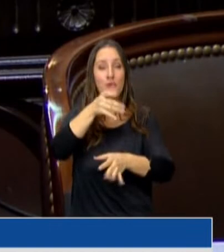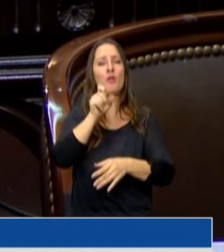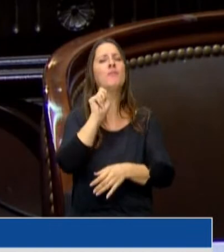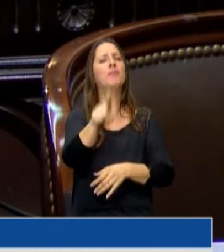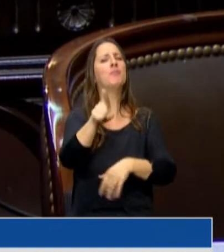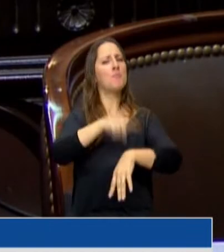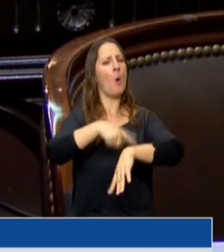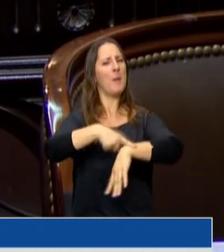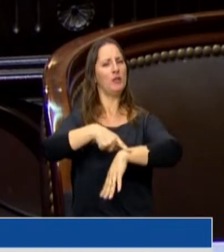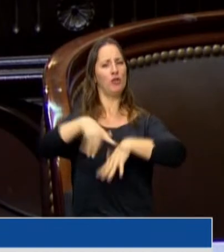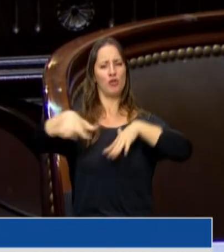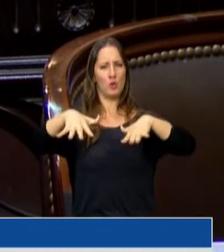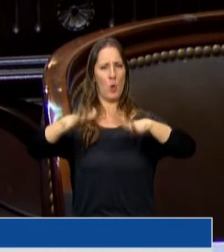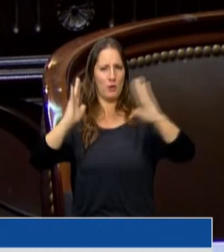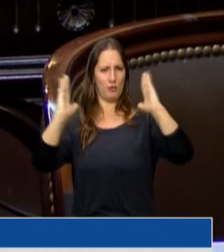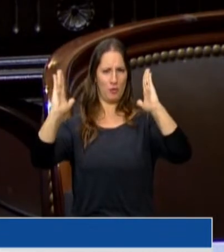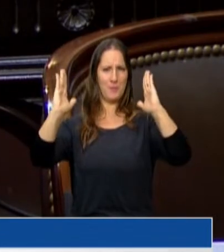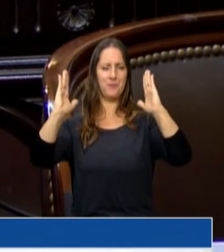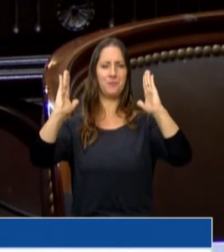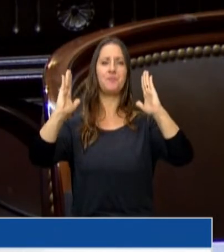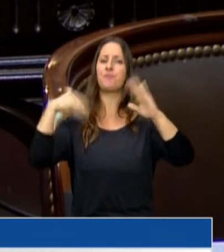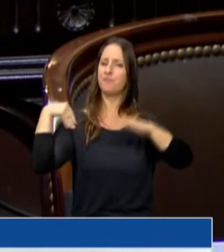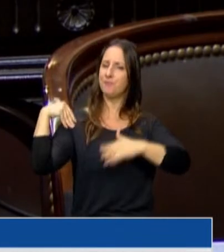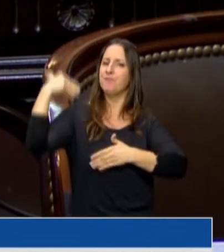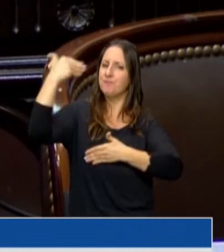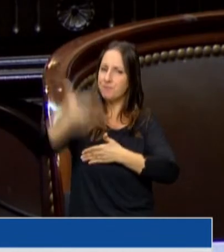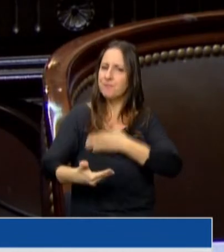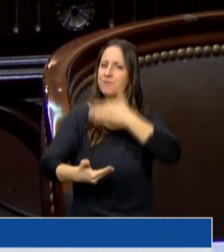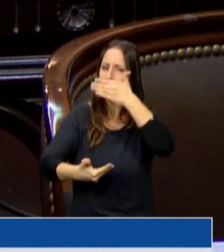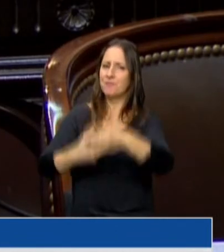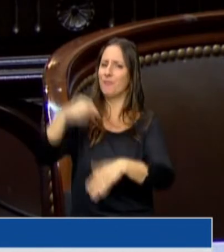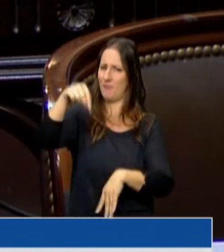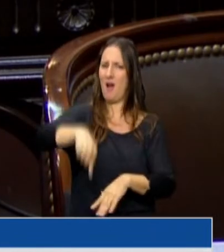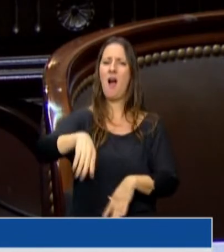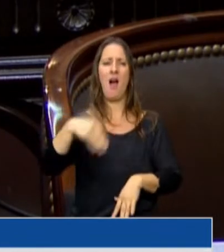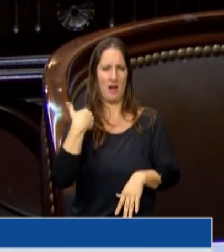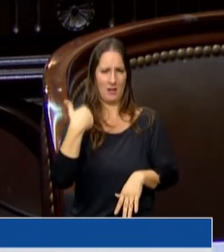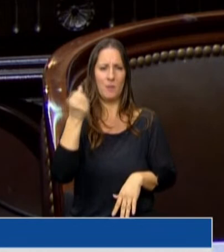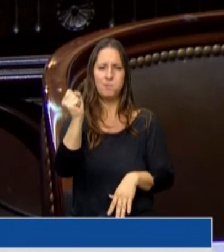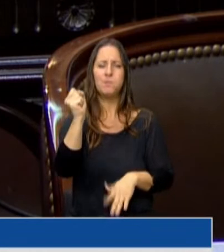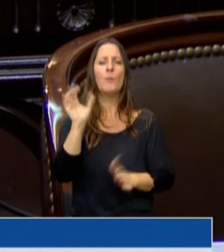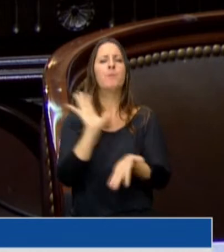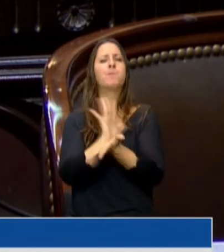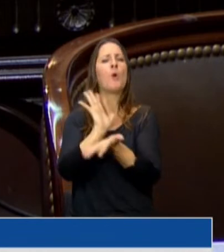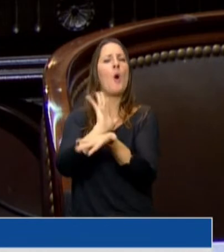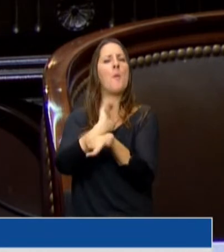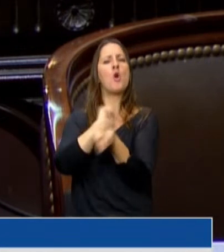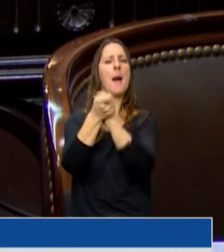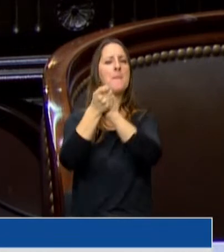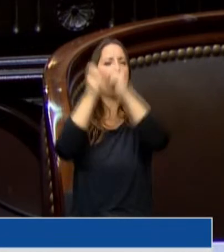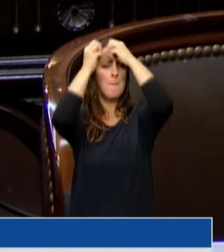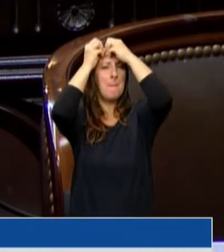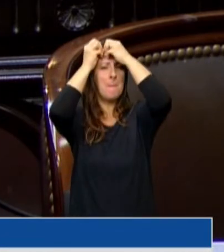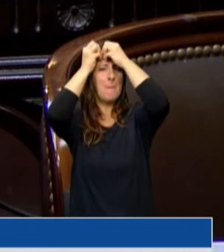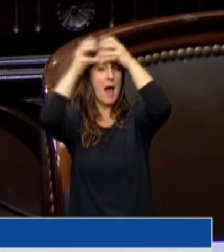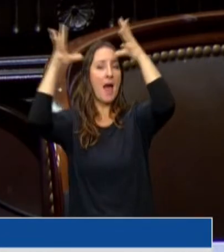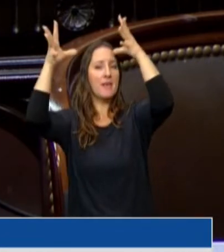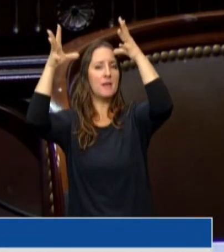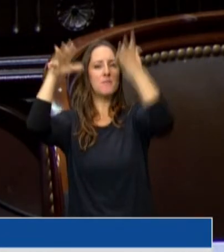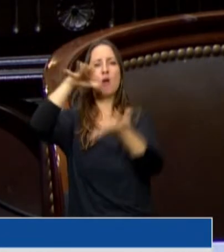da en un marco que ya se viene desarrollando en Argentina de un cambio de paradigma